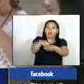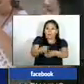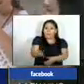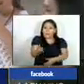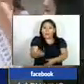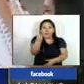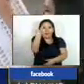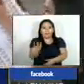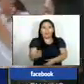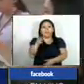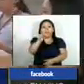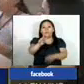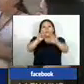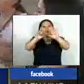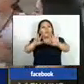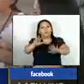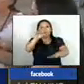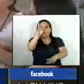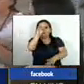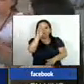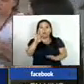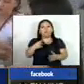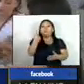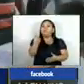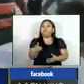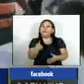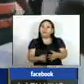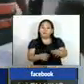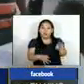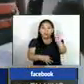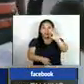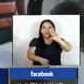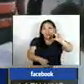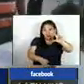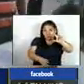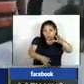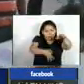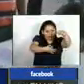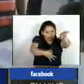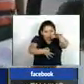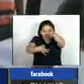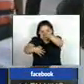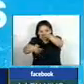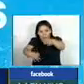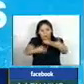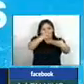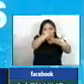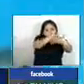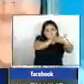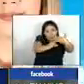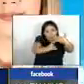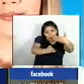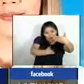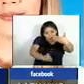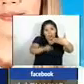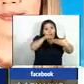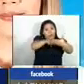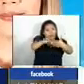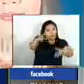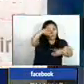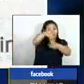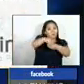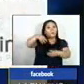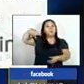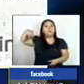de febrero a los salvadoreños se les entregarán tres papeletas, una de ellas con el listado de los candidatos a este